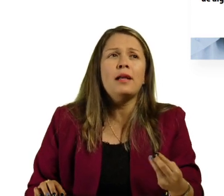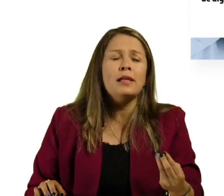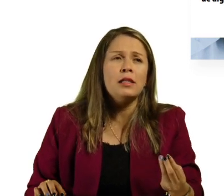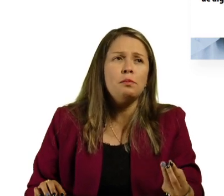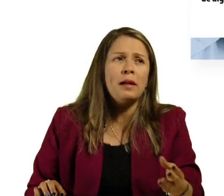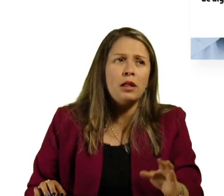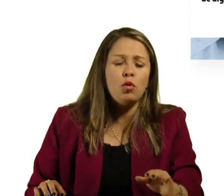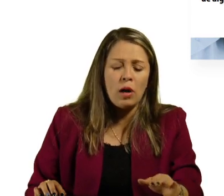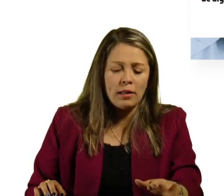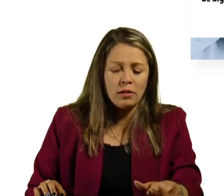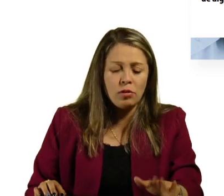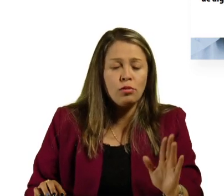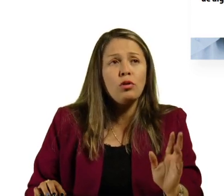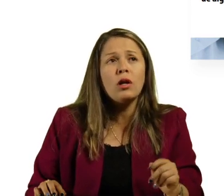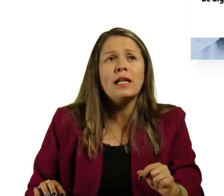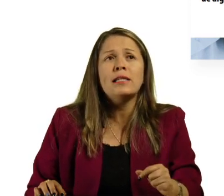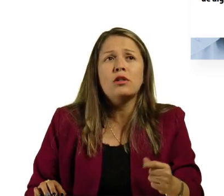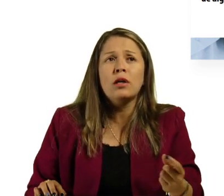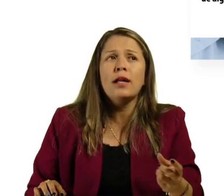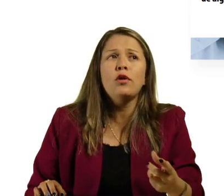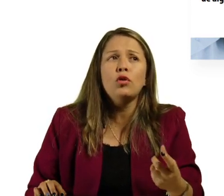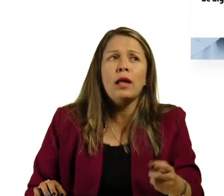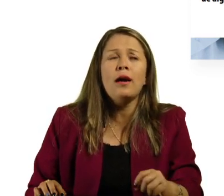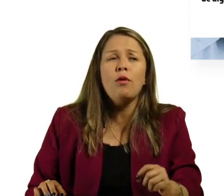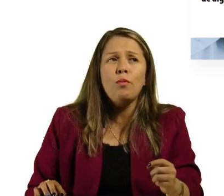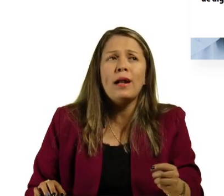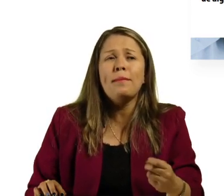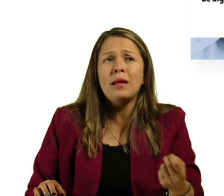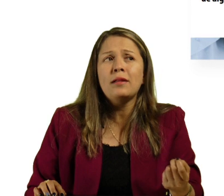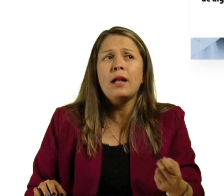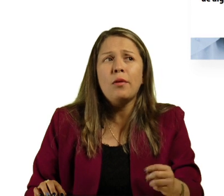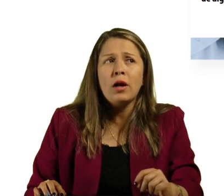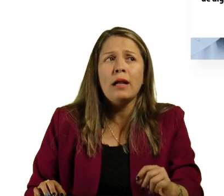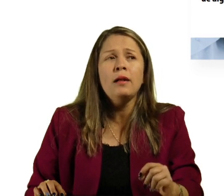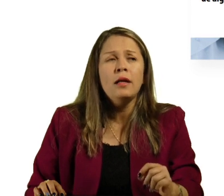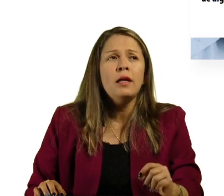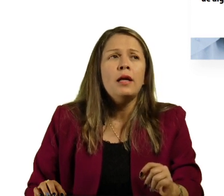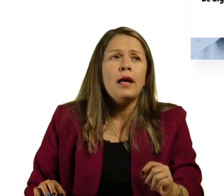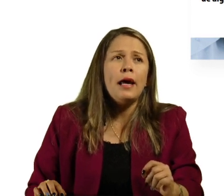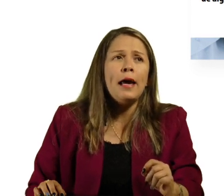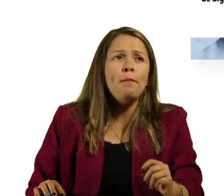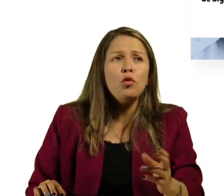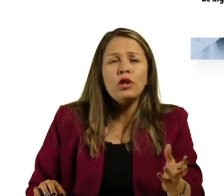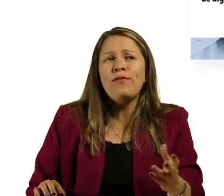primar intereses particulares. Entonces, una organización que no tenga un buen ambiente laboral